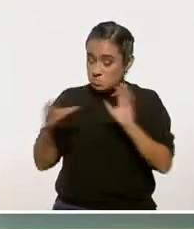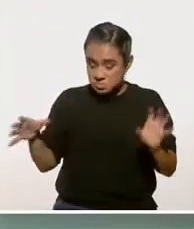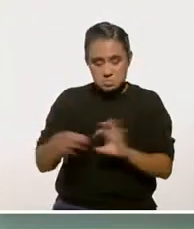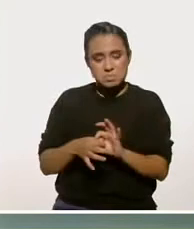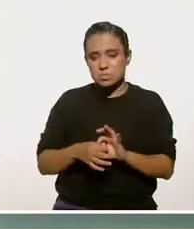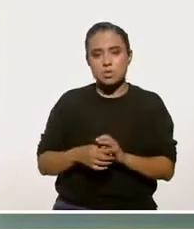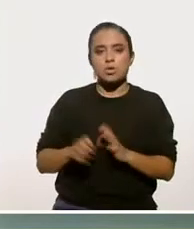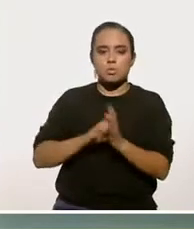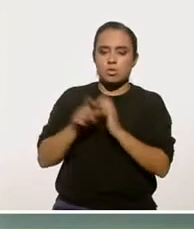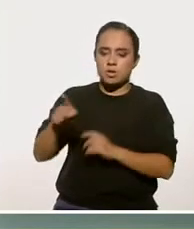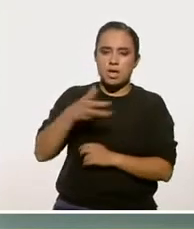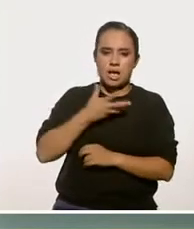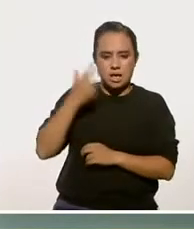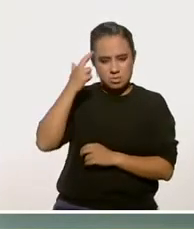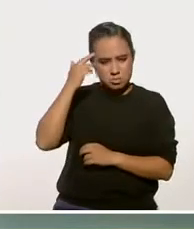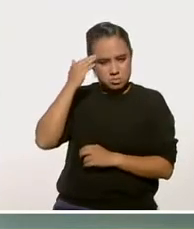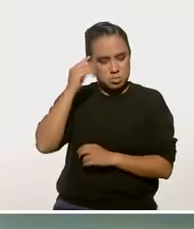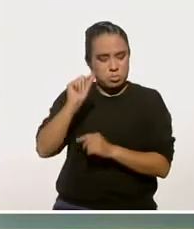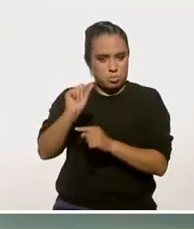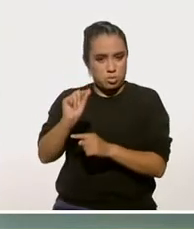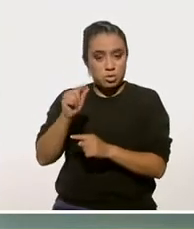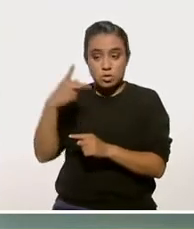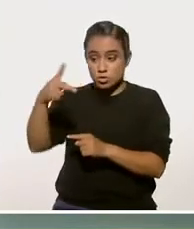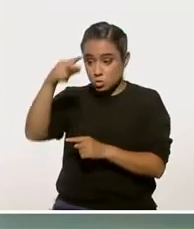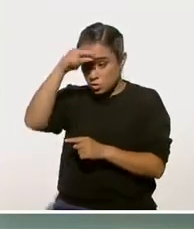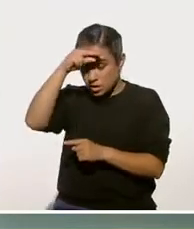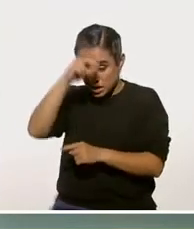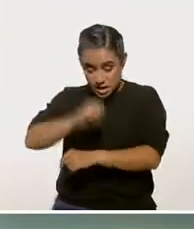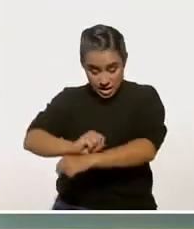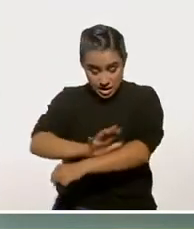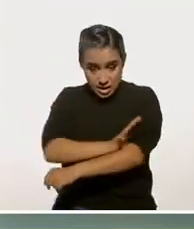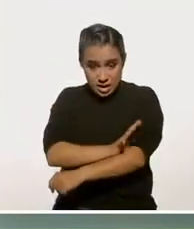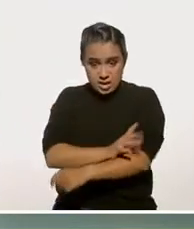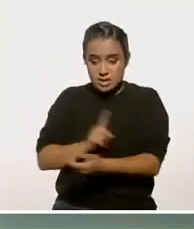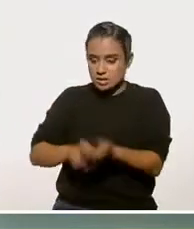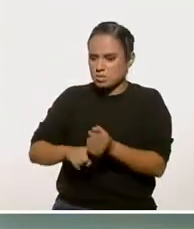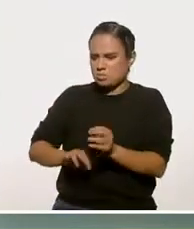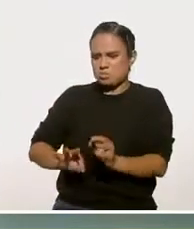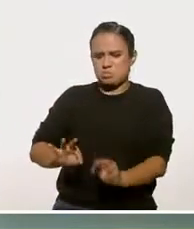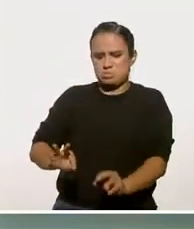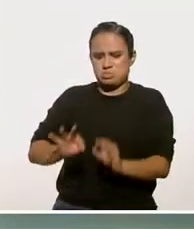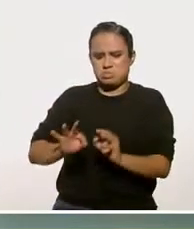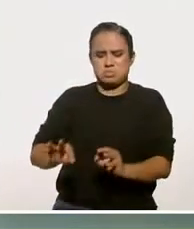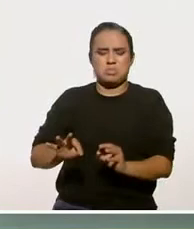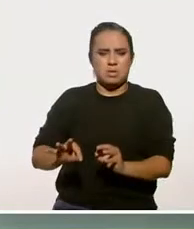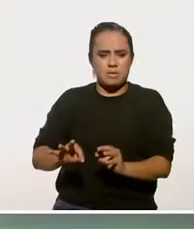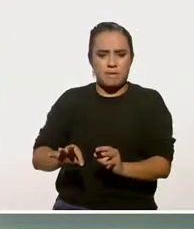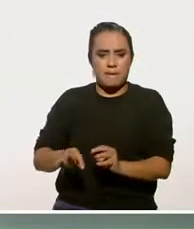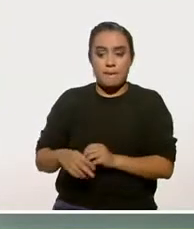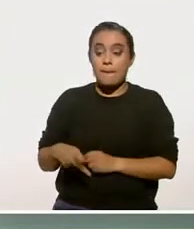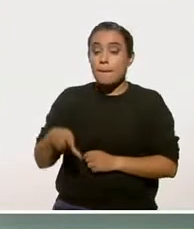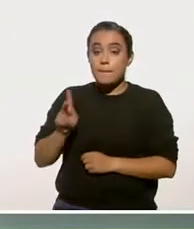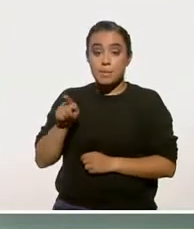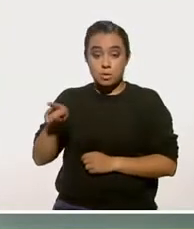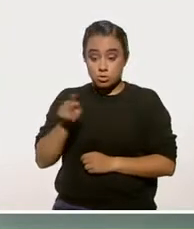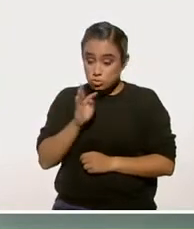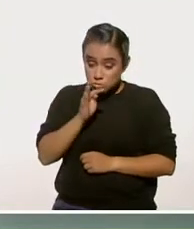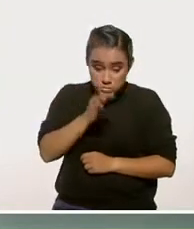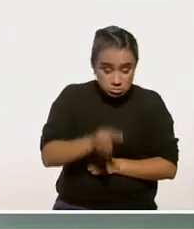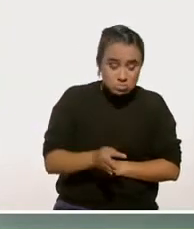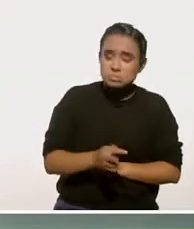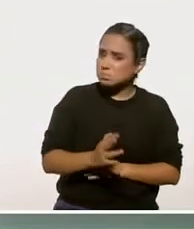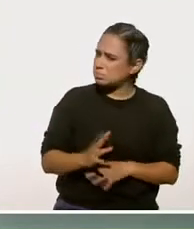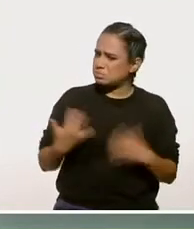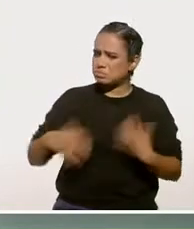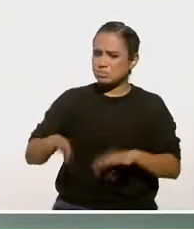tiene retraso cognitivo leve a moderado y su inteligencia emocional es extraordinaria. Su resiliencia es increíble. Creo